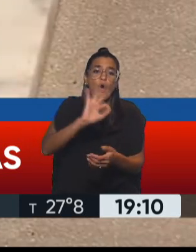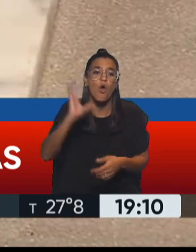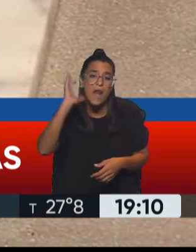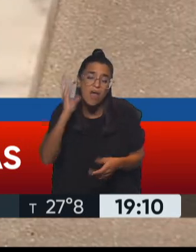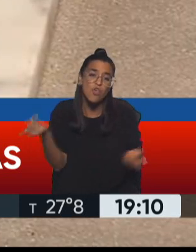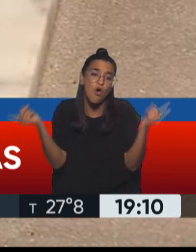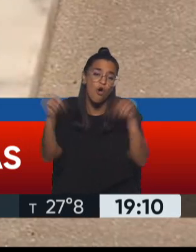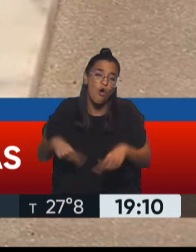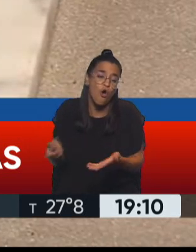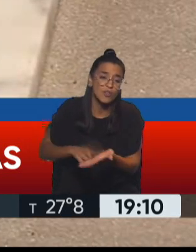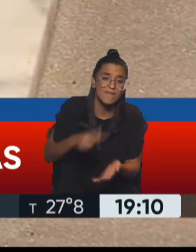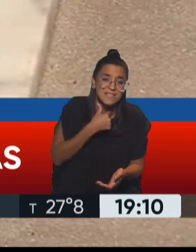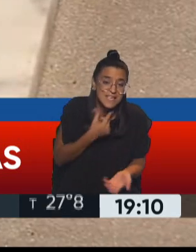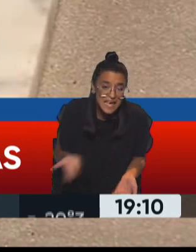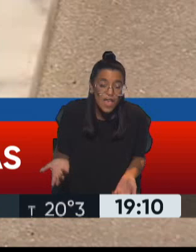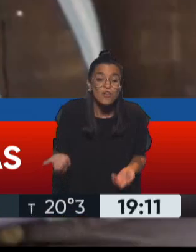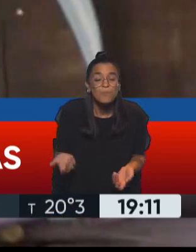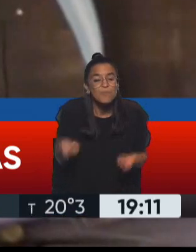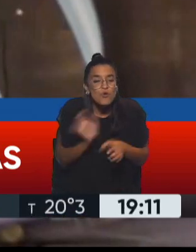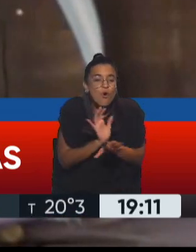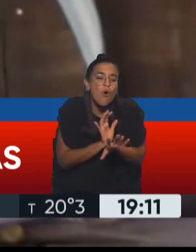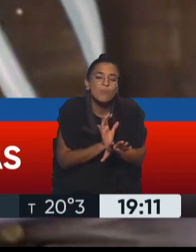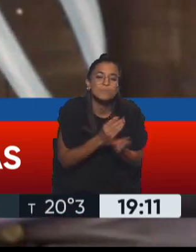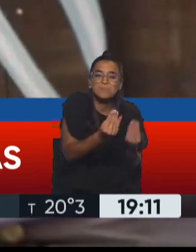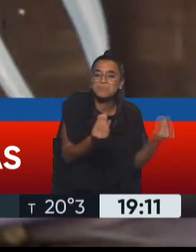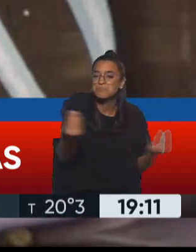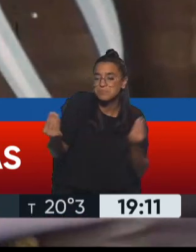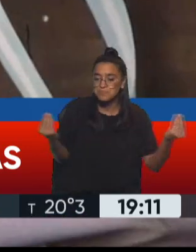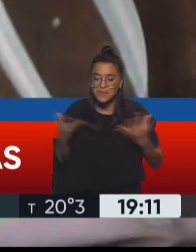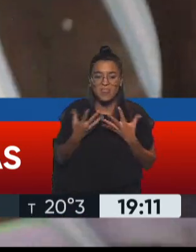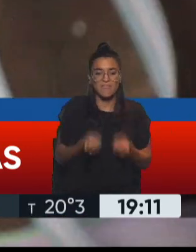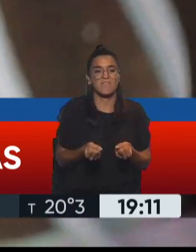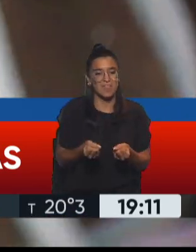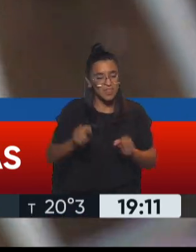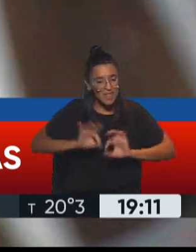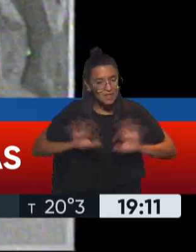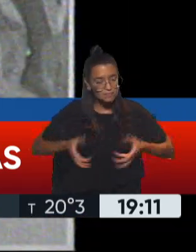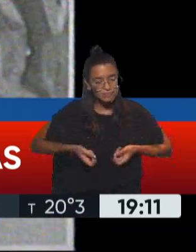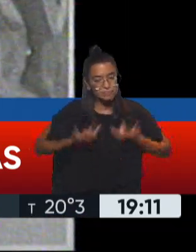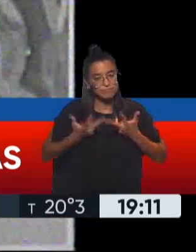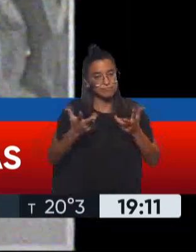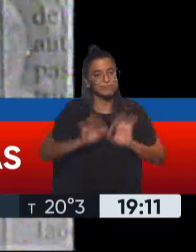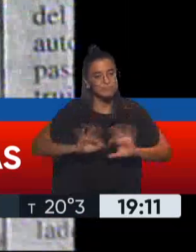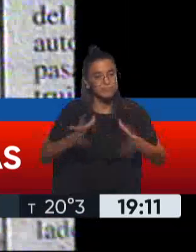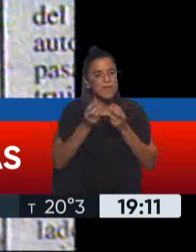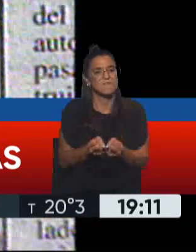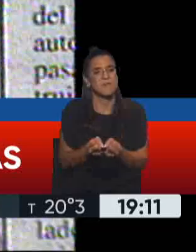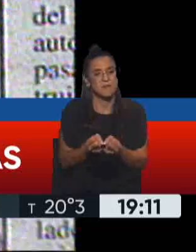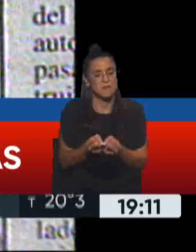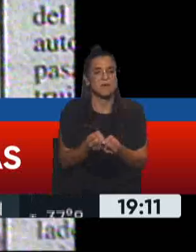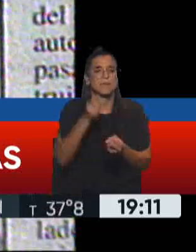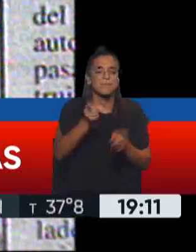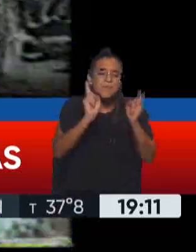radio. Digo, desde el lugar que nos toque, defendiendo esa libertad de expresión, claro,